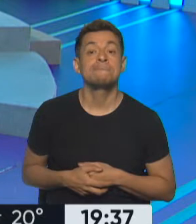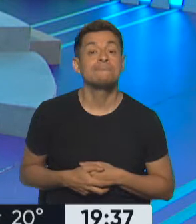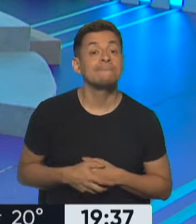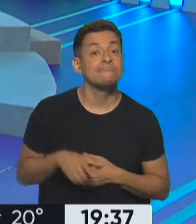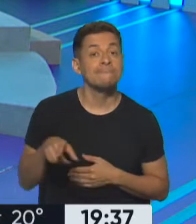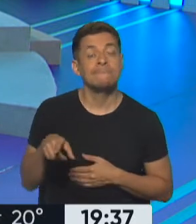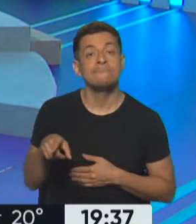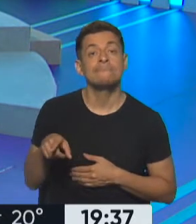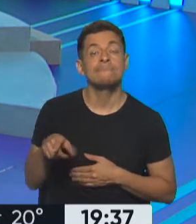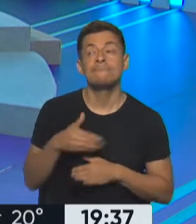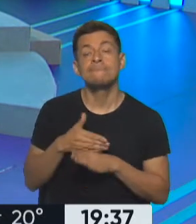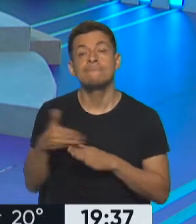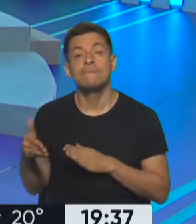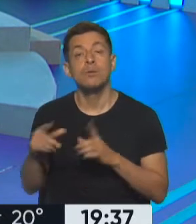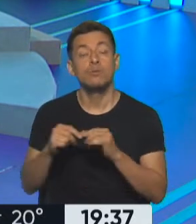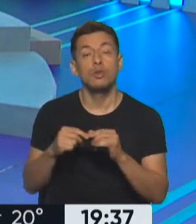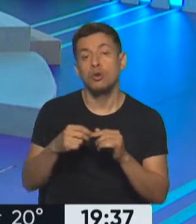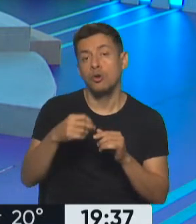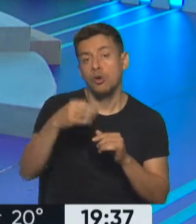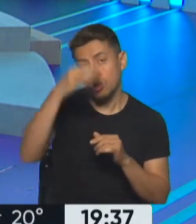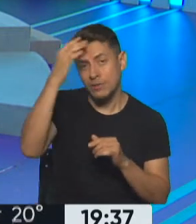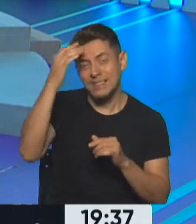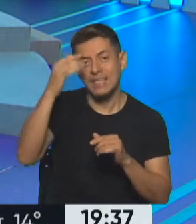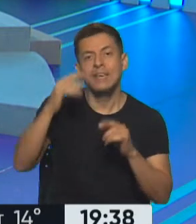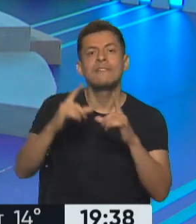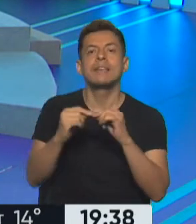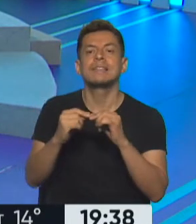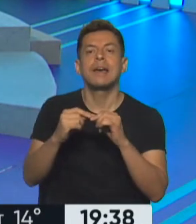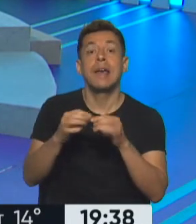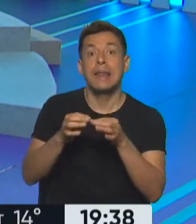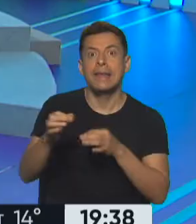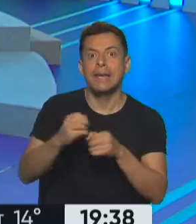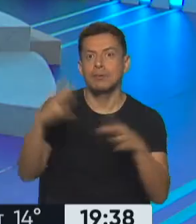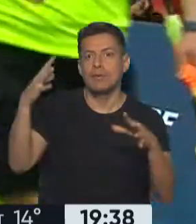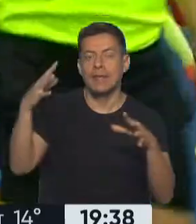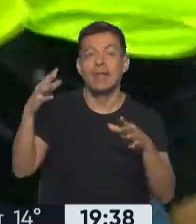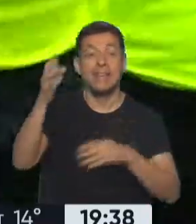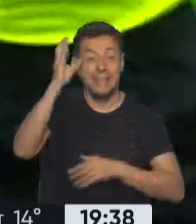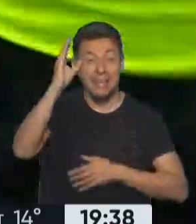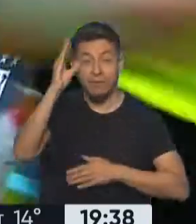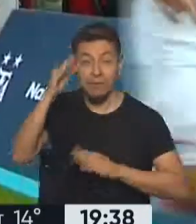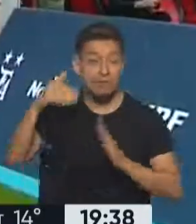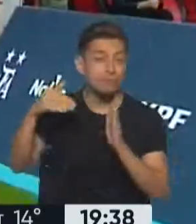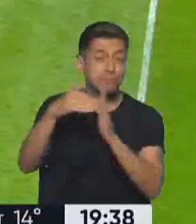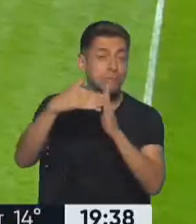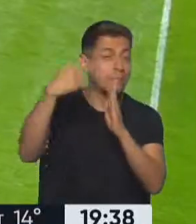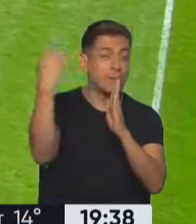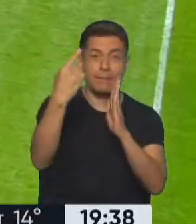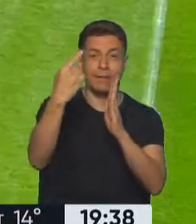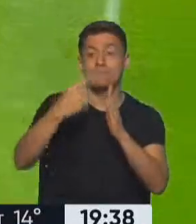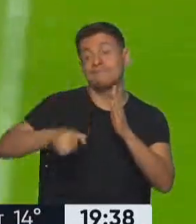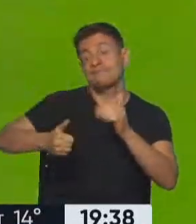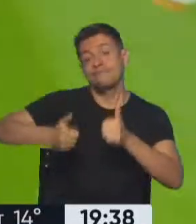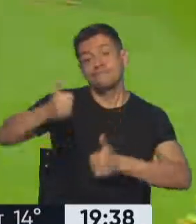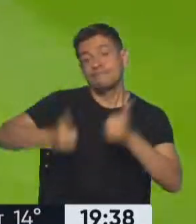Y está transcurriendo la duodécima fecha de la Liga Profesional con Talleres de Córdoba como puntero en un torneo